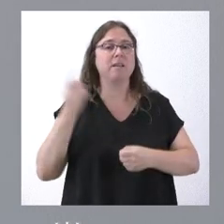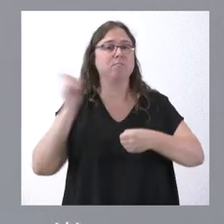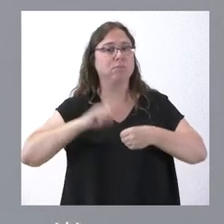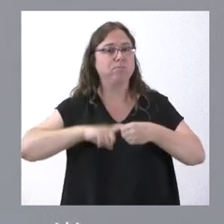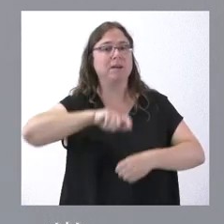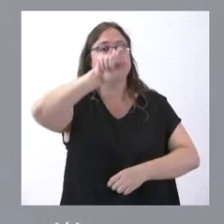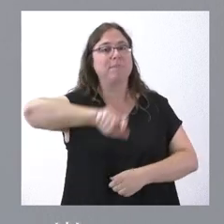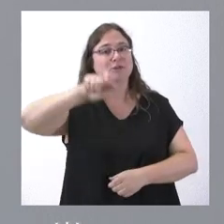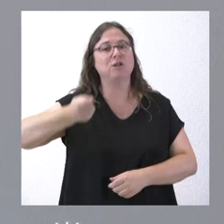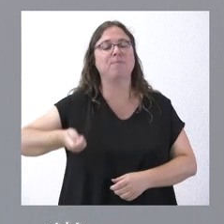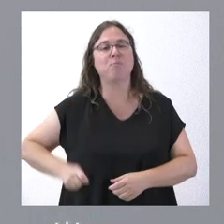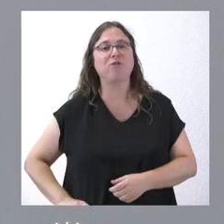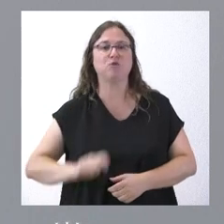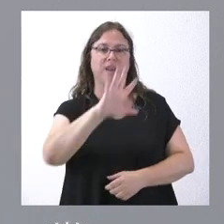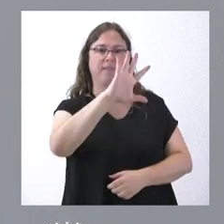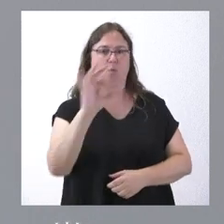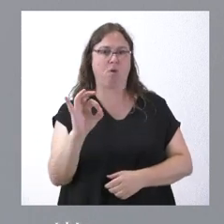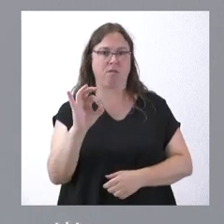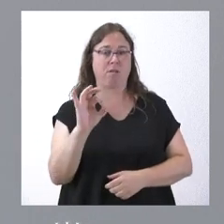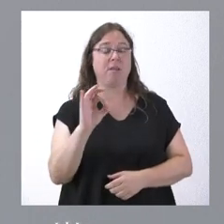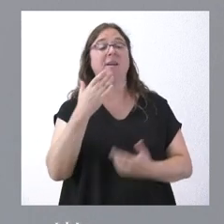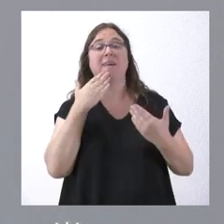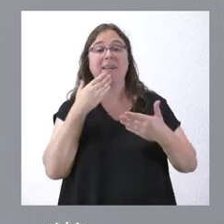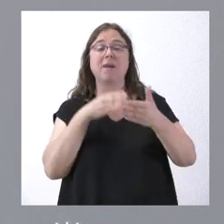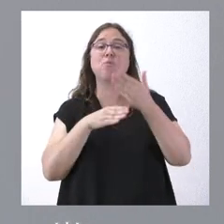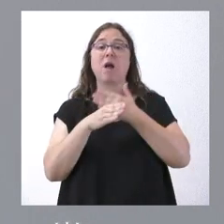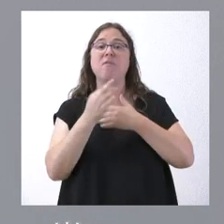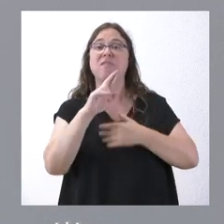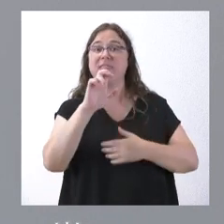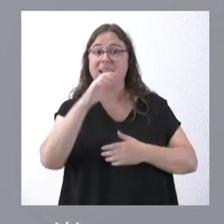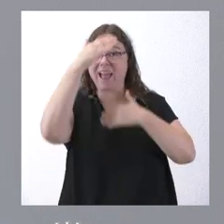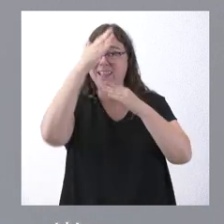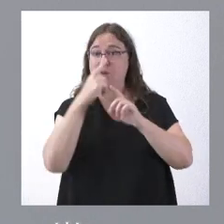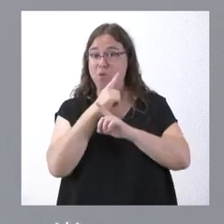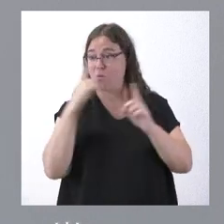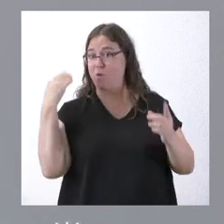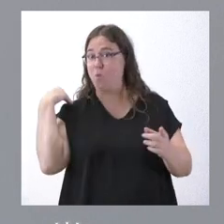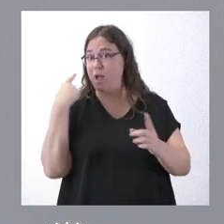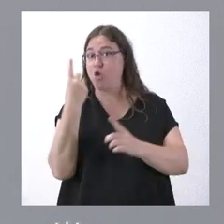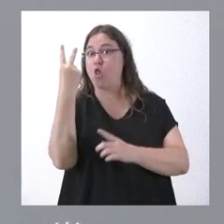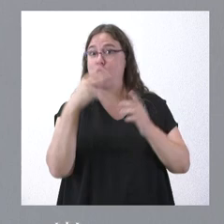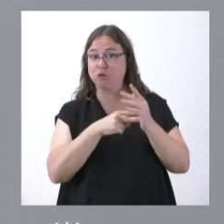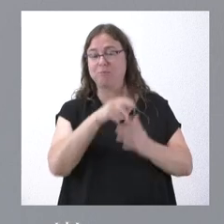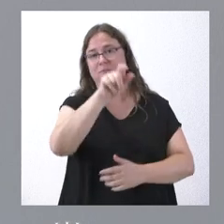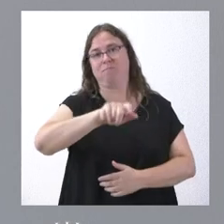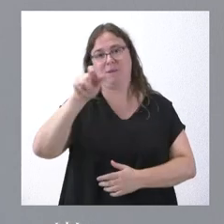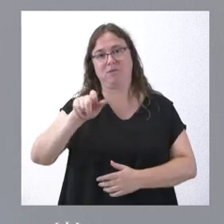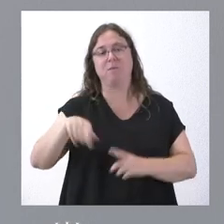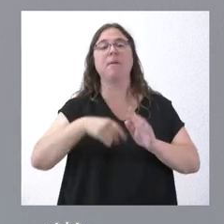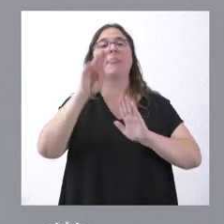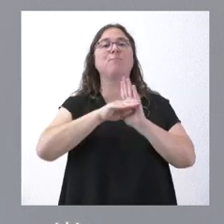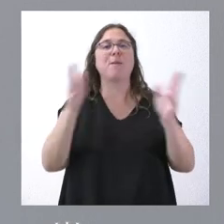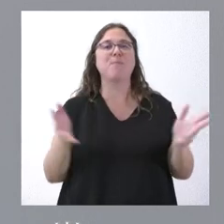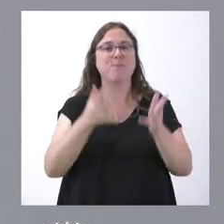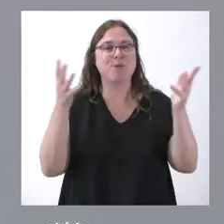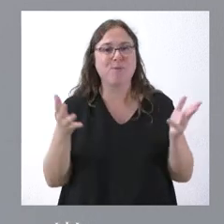50 profesionales y que a través del programa CEDER se ha atendido en el último año a 2.000 personas y desde el programa Promociona se ha